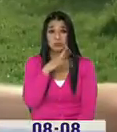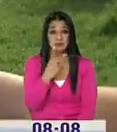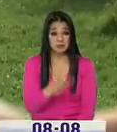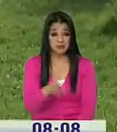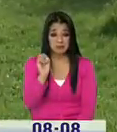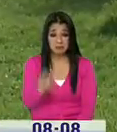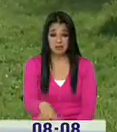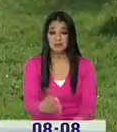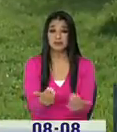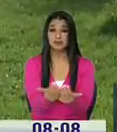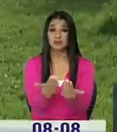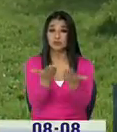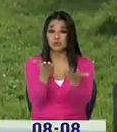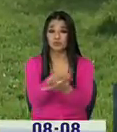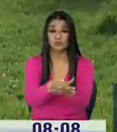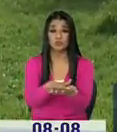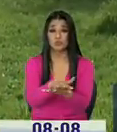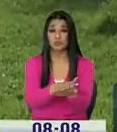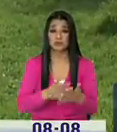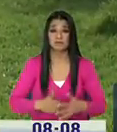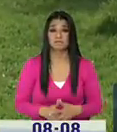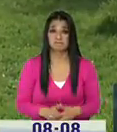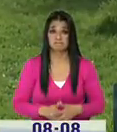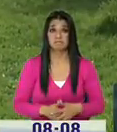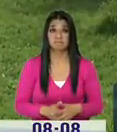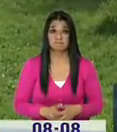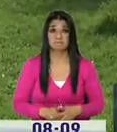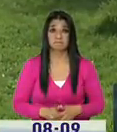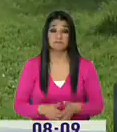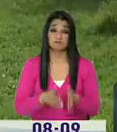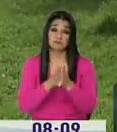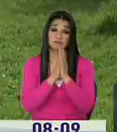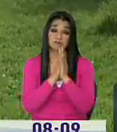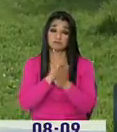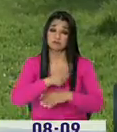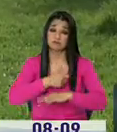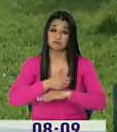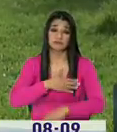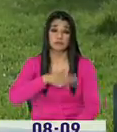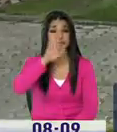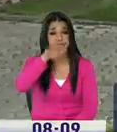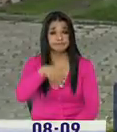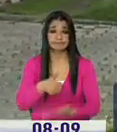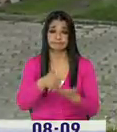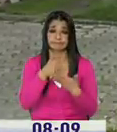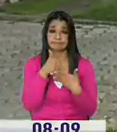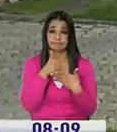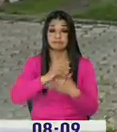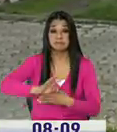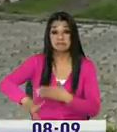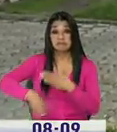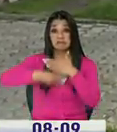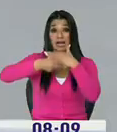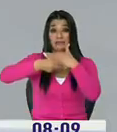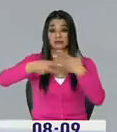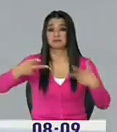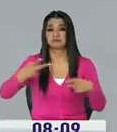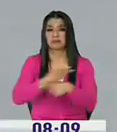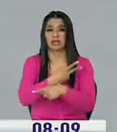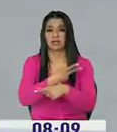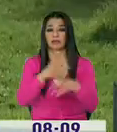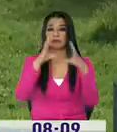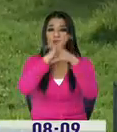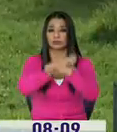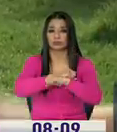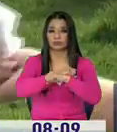basura, todo es un desastre total. Sí, sí, por favor, que nos ayuden. A esto se suma la inseguridad en las